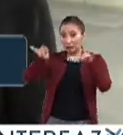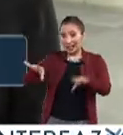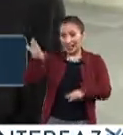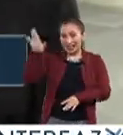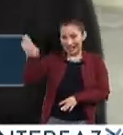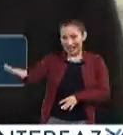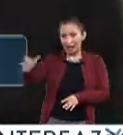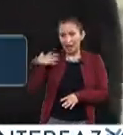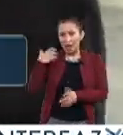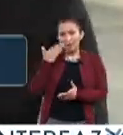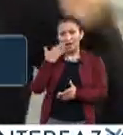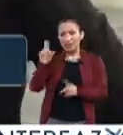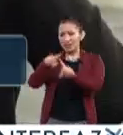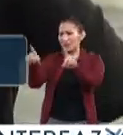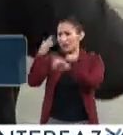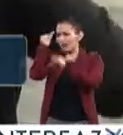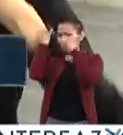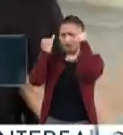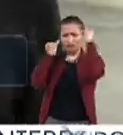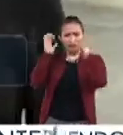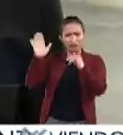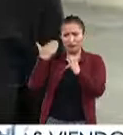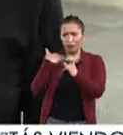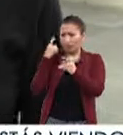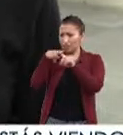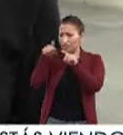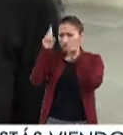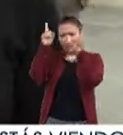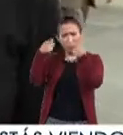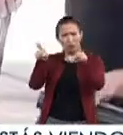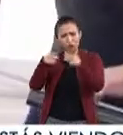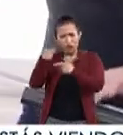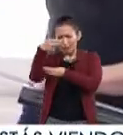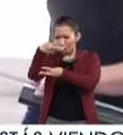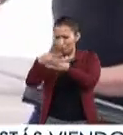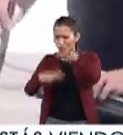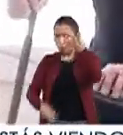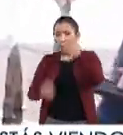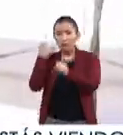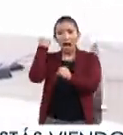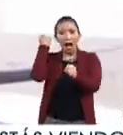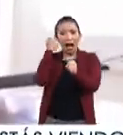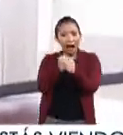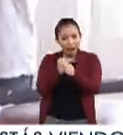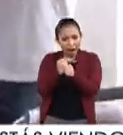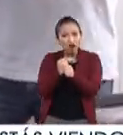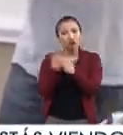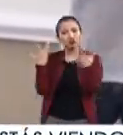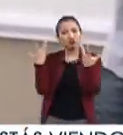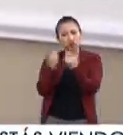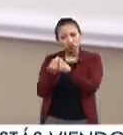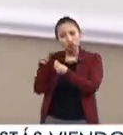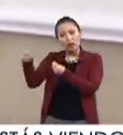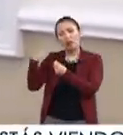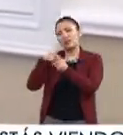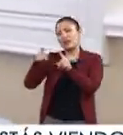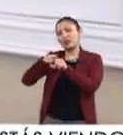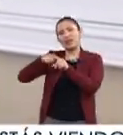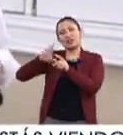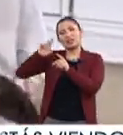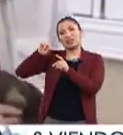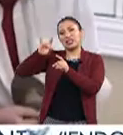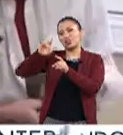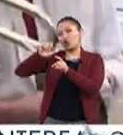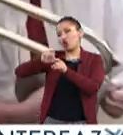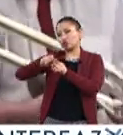son muy versátiles, tienen un gran repertorio y muchos años juntos, ¿no? Han grabado varios discos,